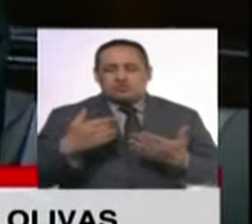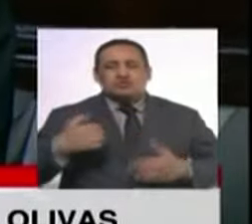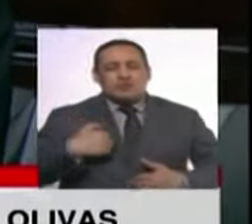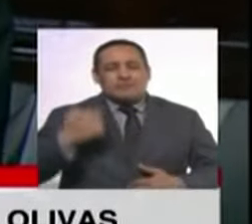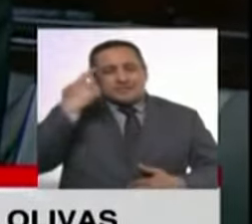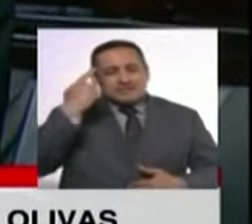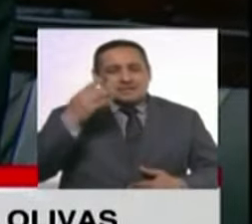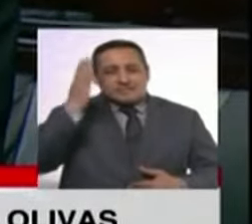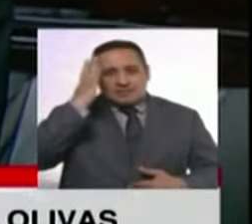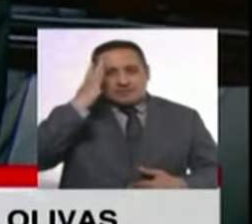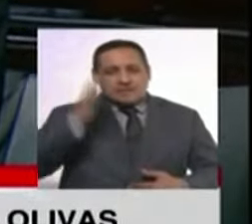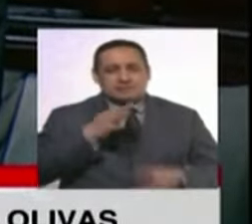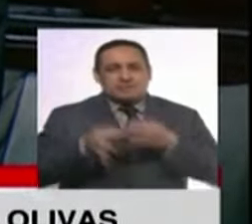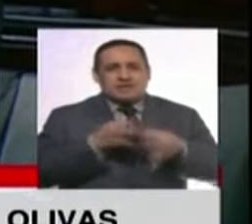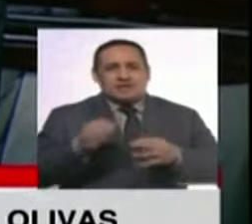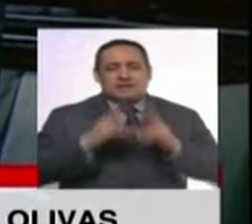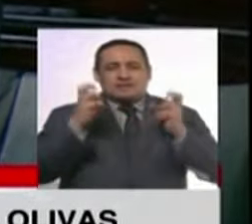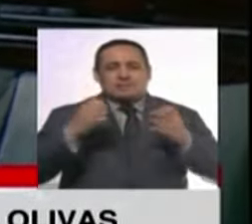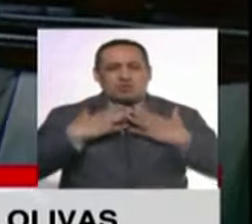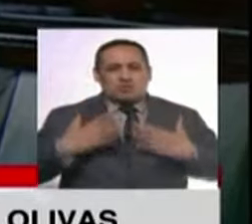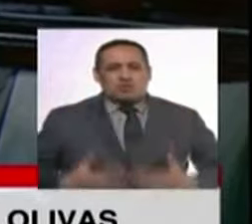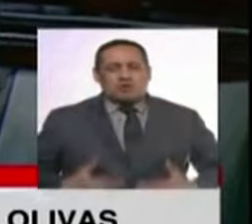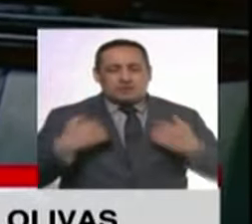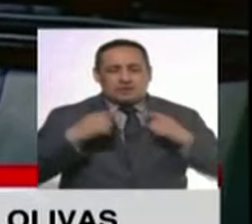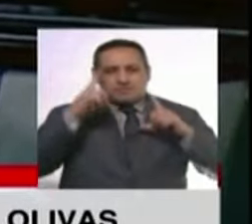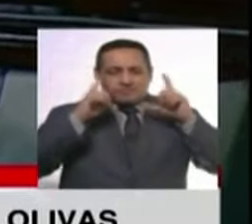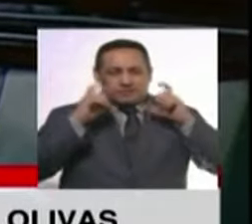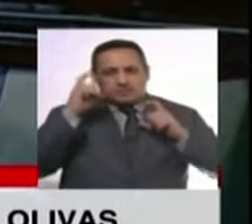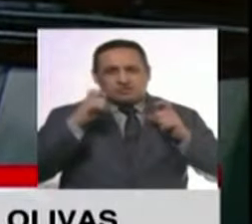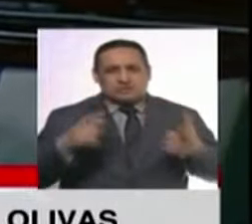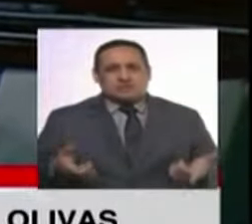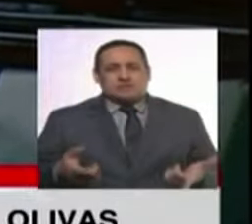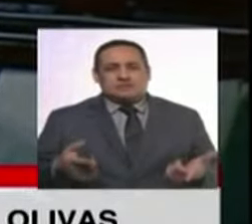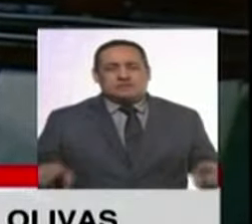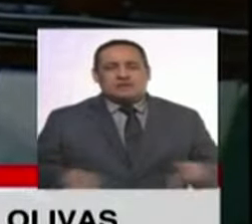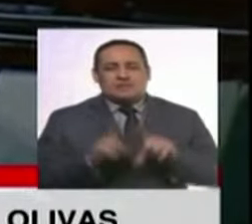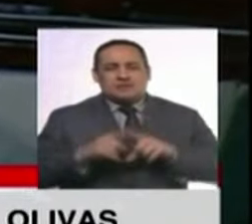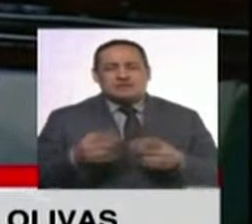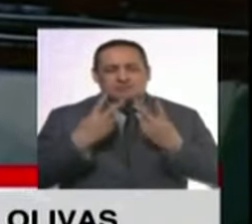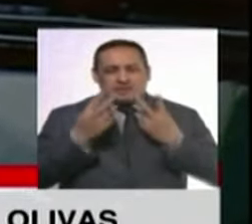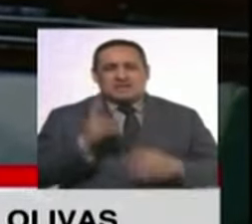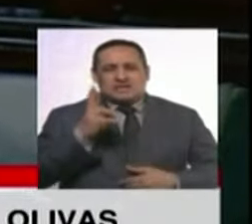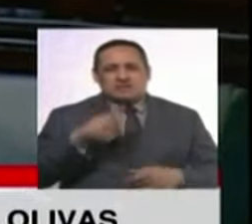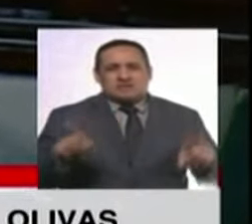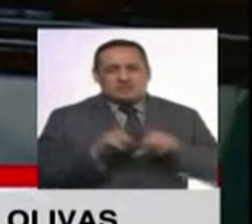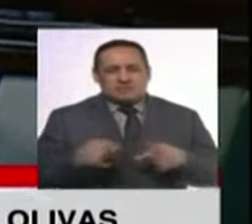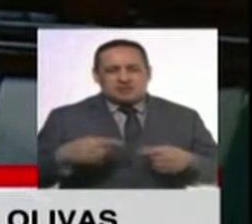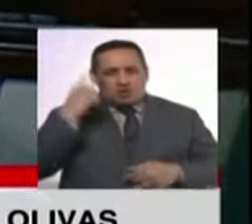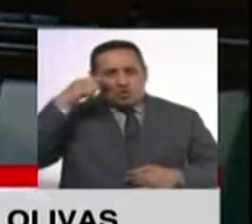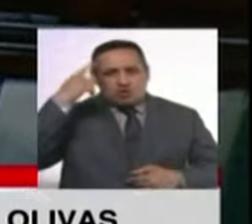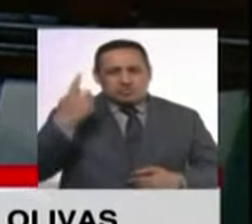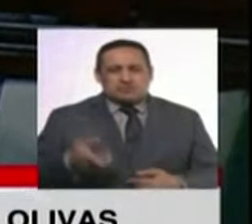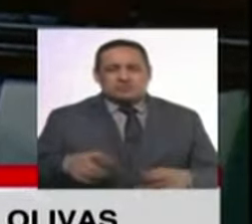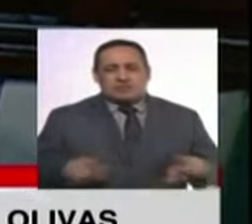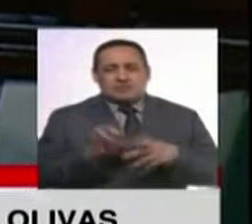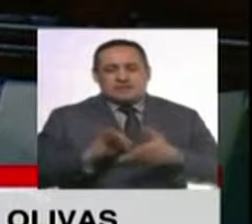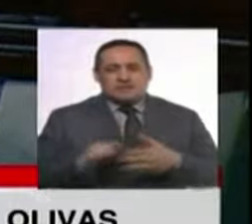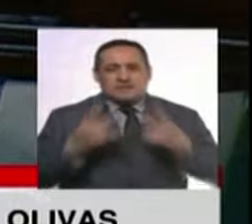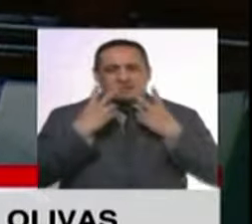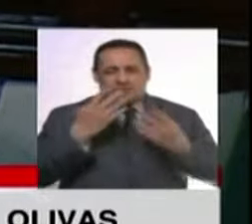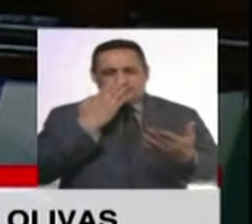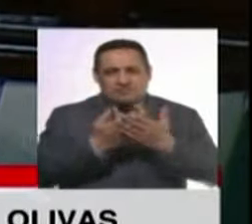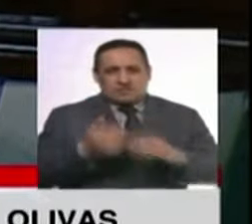sabía interpretar el lenguaje corporal La microsepciones traté con delincuentes traté con psicópatas y trataba